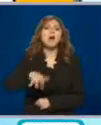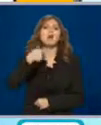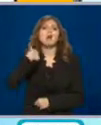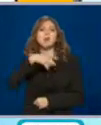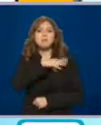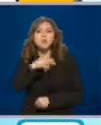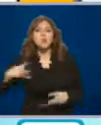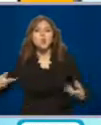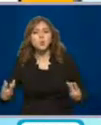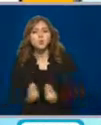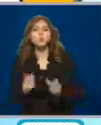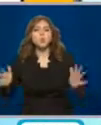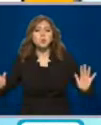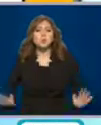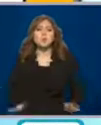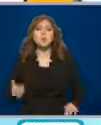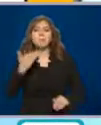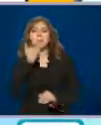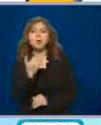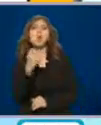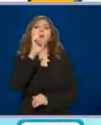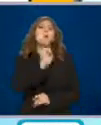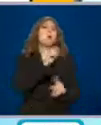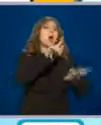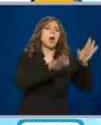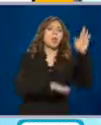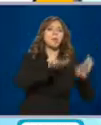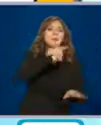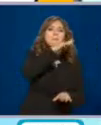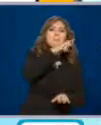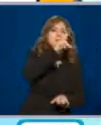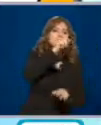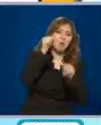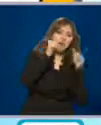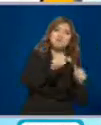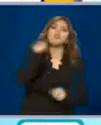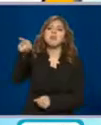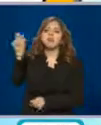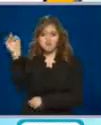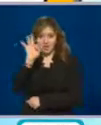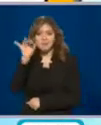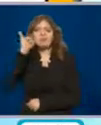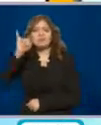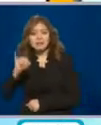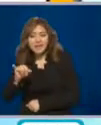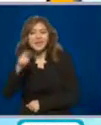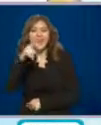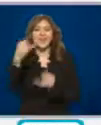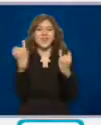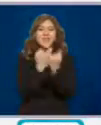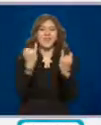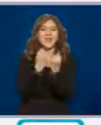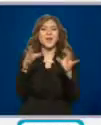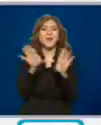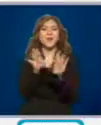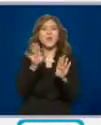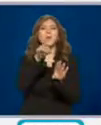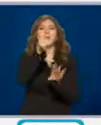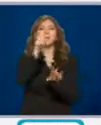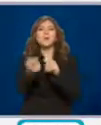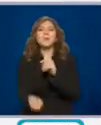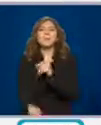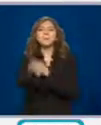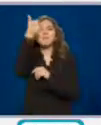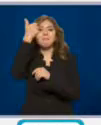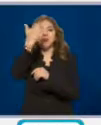a compensar tal cosa, o a veces se llega a tener inclusive esta fantasía, pues así como en el enamoramiento que también hay mucha fantasía, ¿no? Sí, claro. Entonces en el